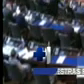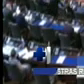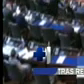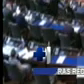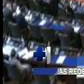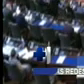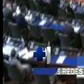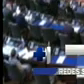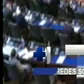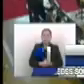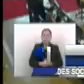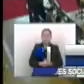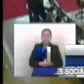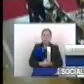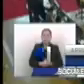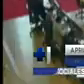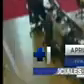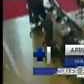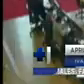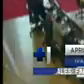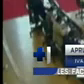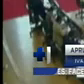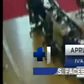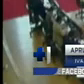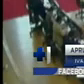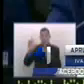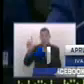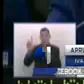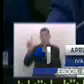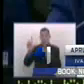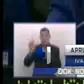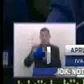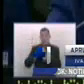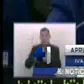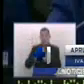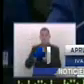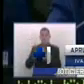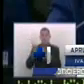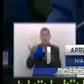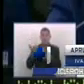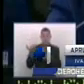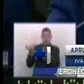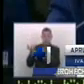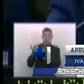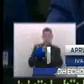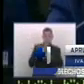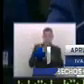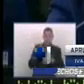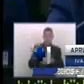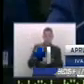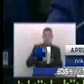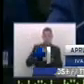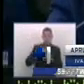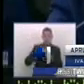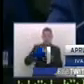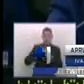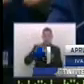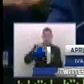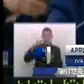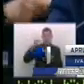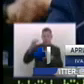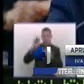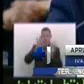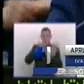inflación que se vive a nivel mundial. Reducción que, de acuerdo con el diputado Caleb Navarro, estará vigente por 15 días.